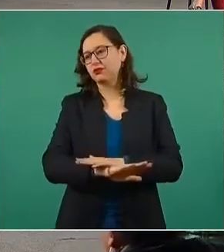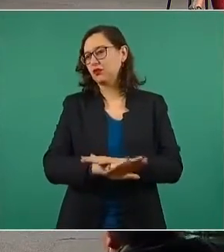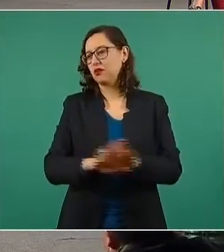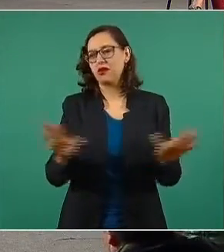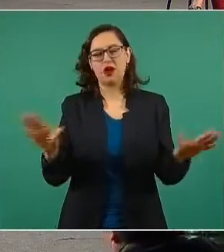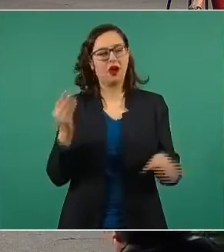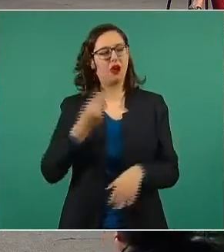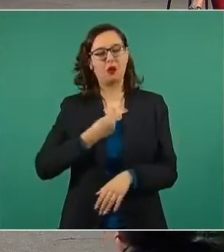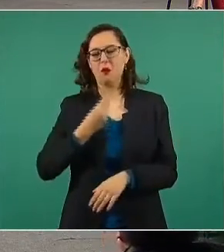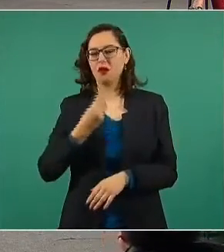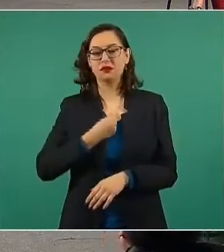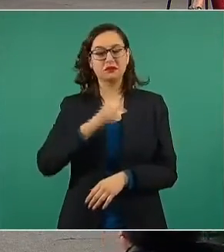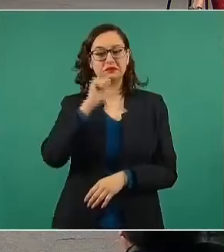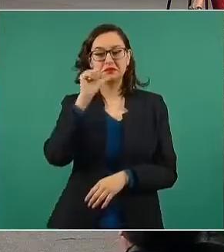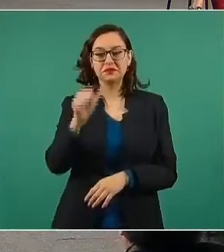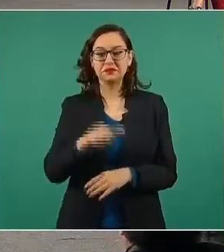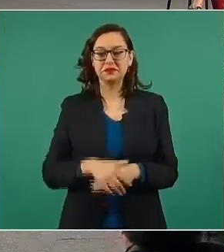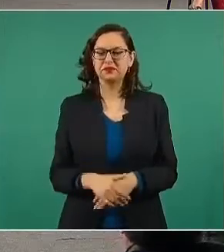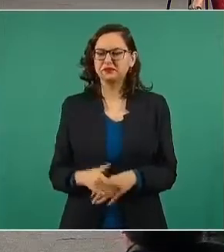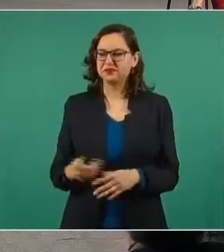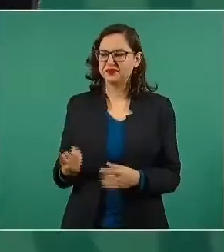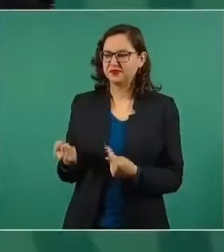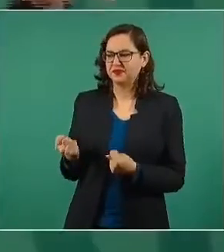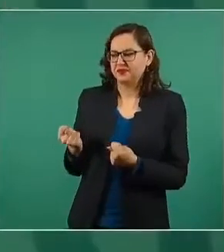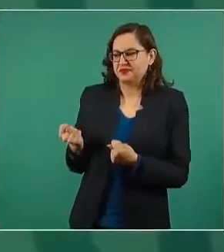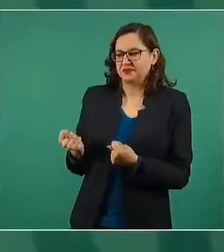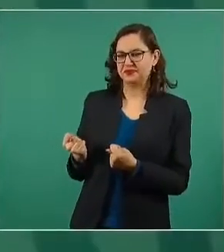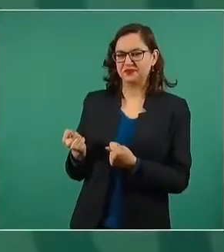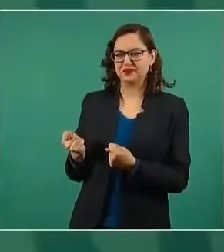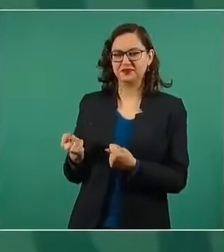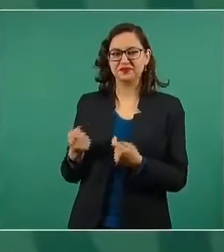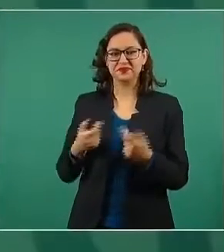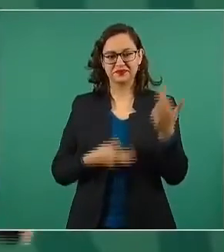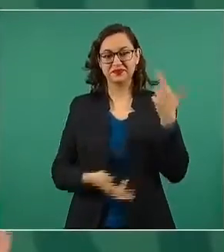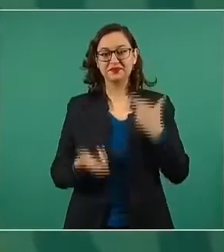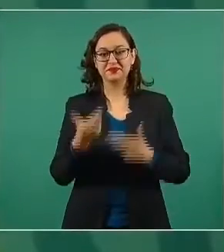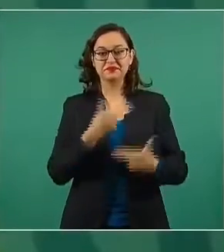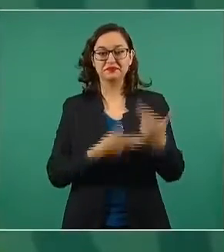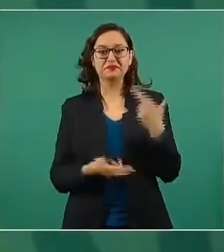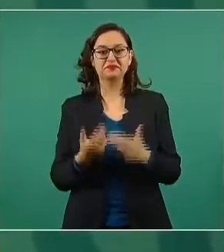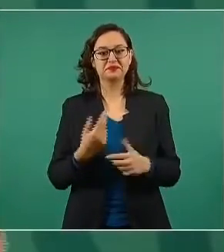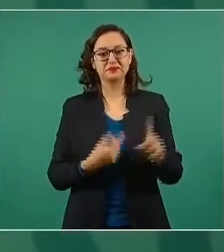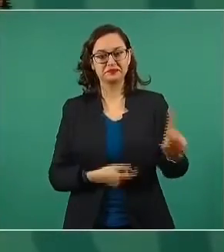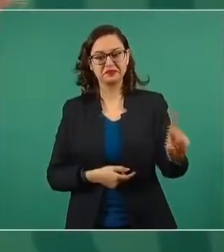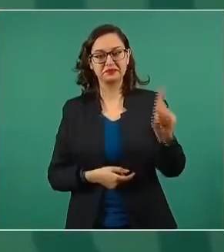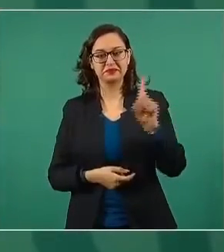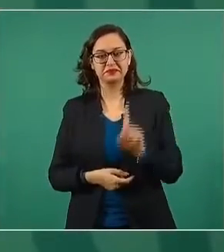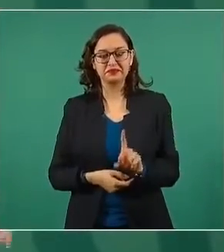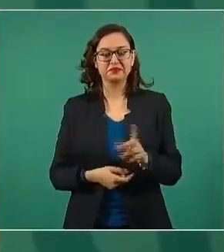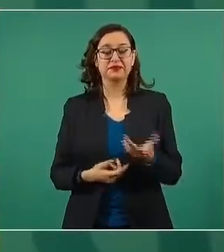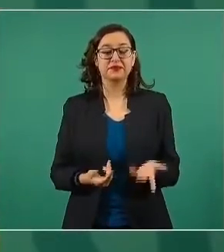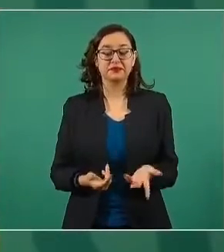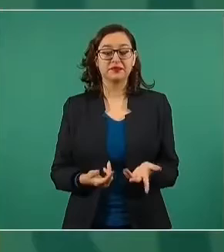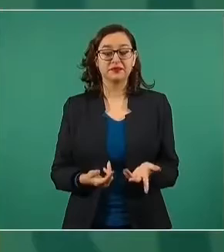Y así sucedió. Pero estaban las dos cartas, la de Lucas